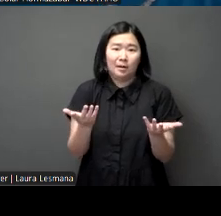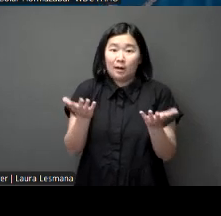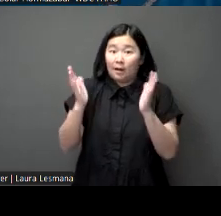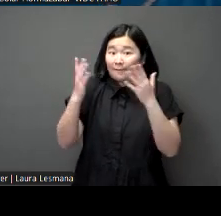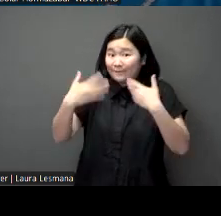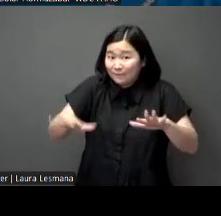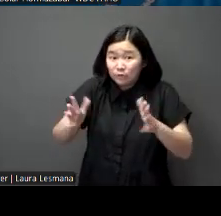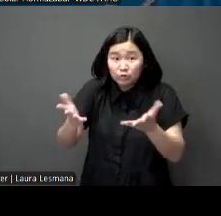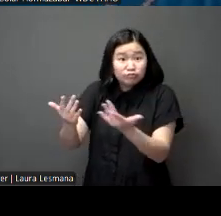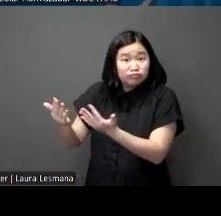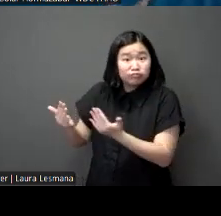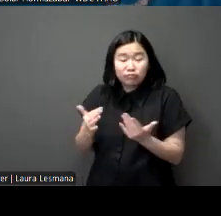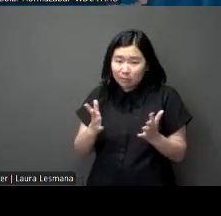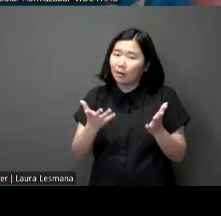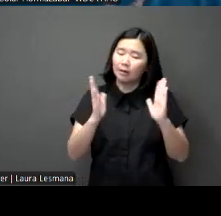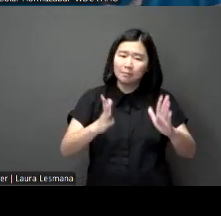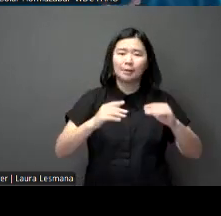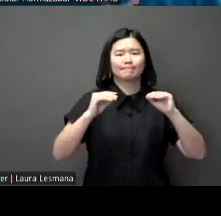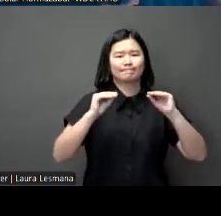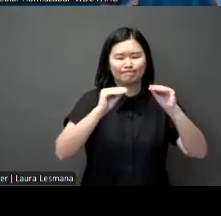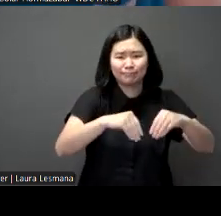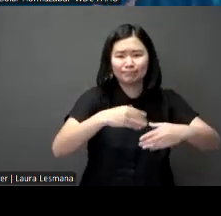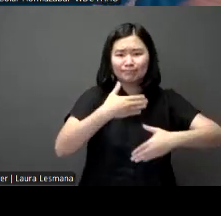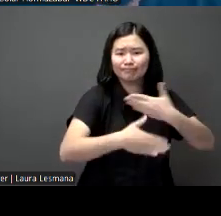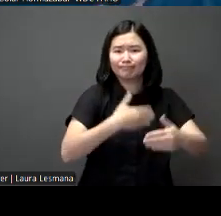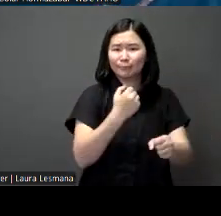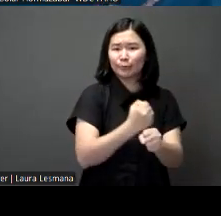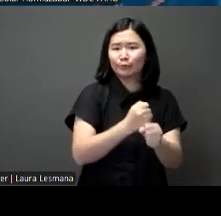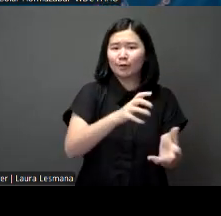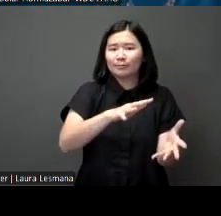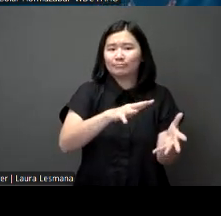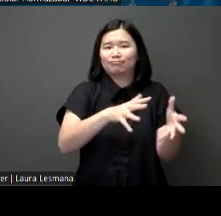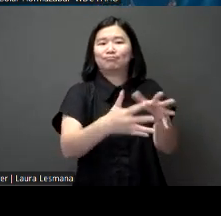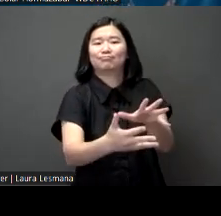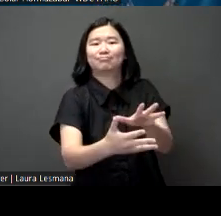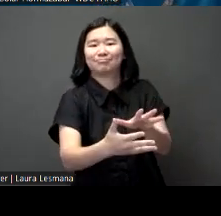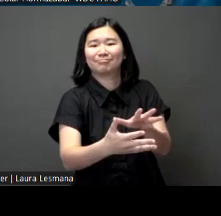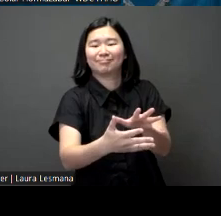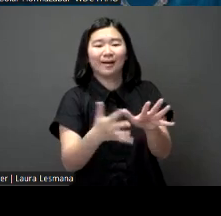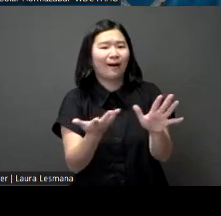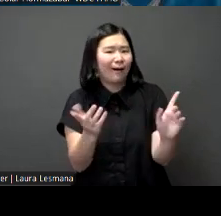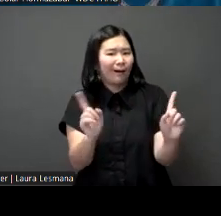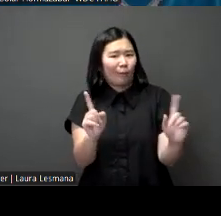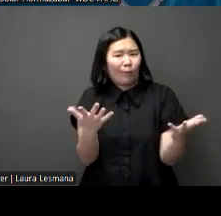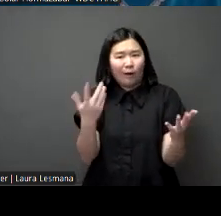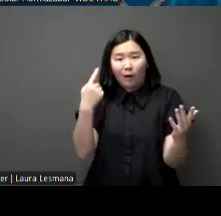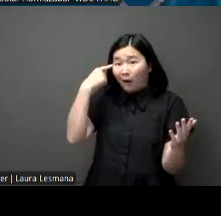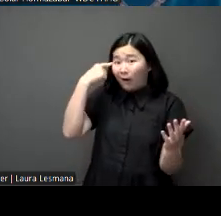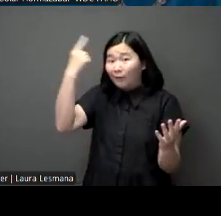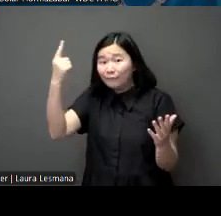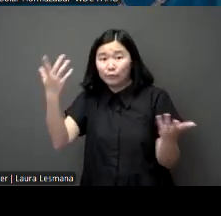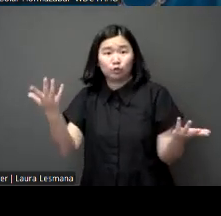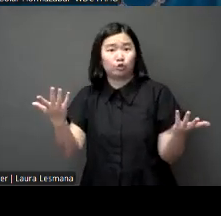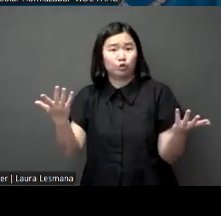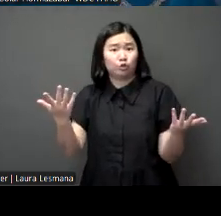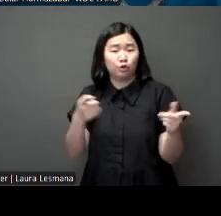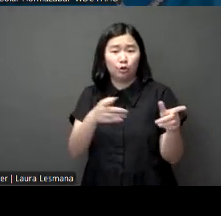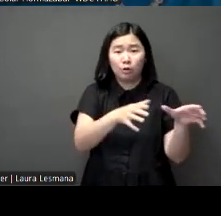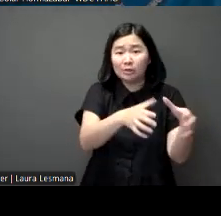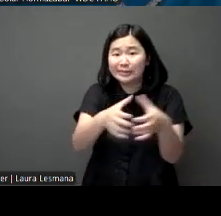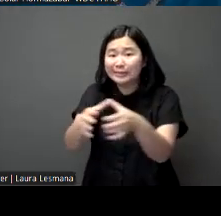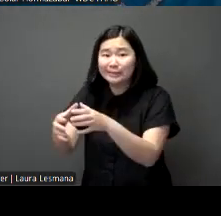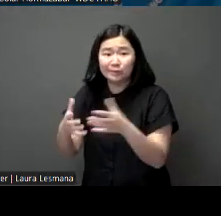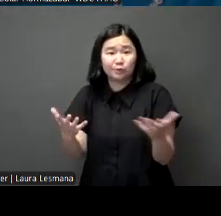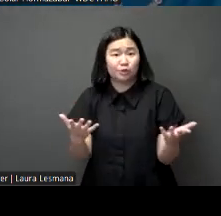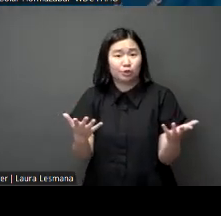ciertos resultados, ¿no? Y con eso tenemos que definir cómo monitoreamos y evaluamos ese proceso de cambio para poder